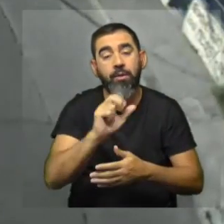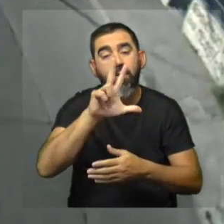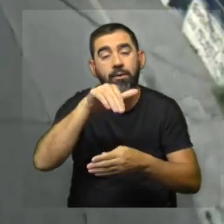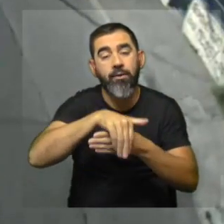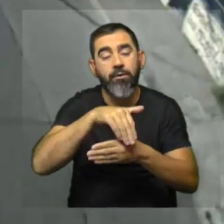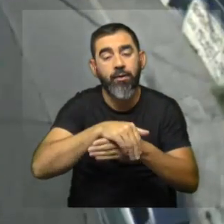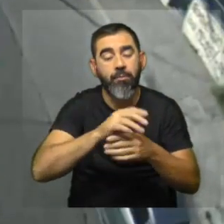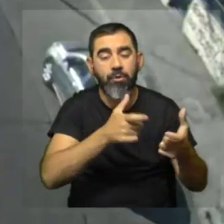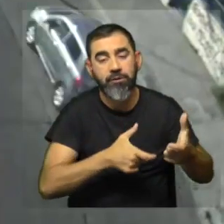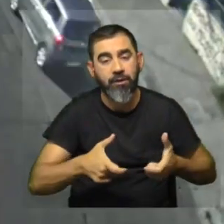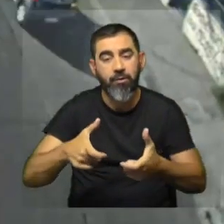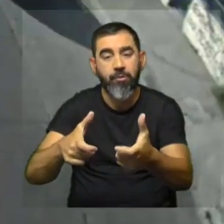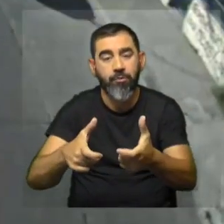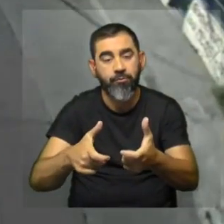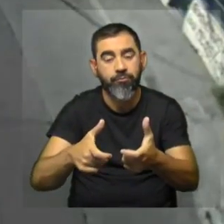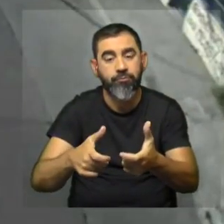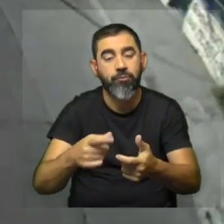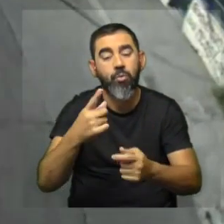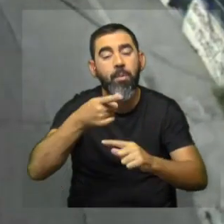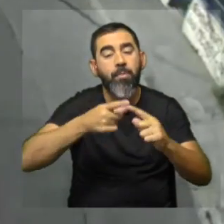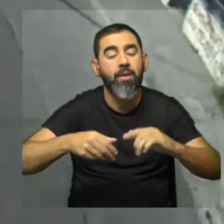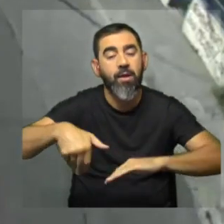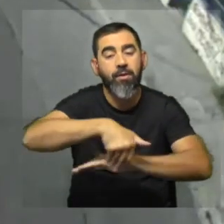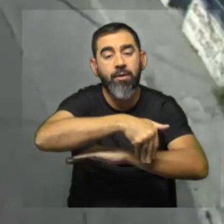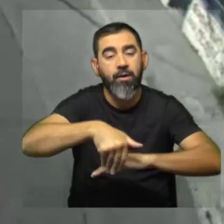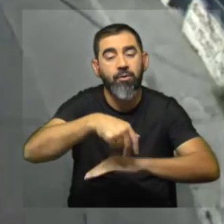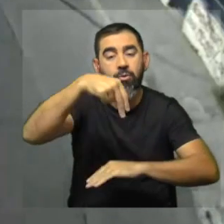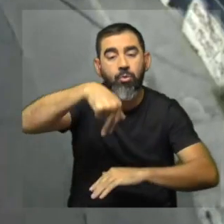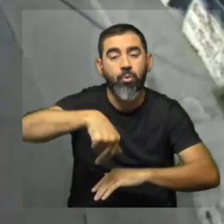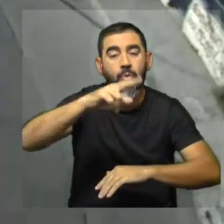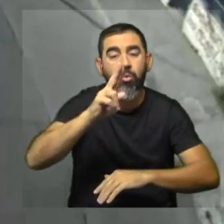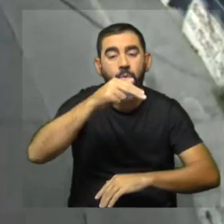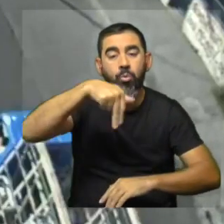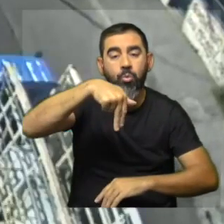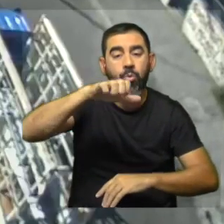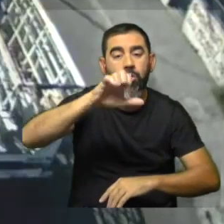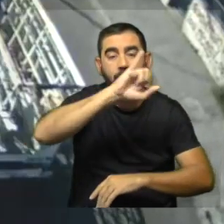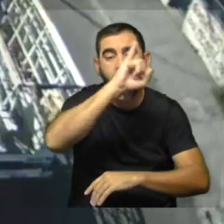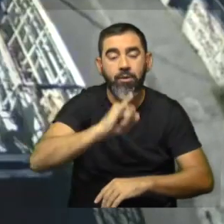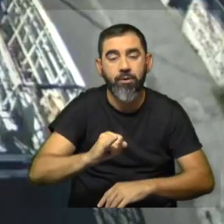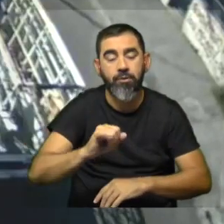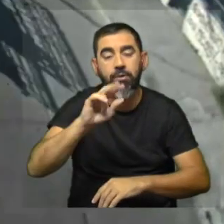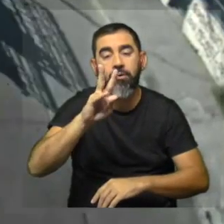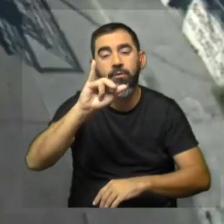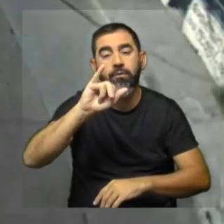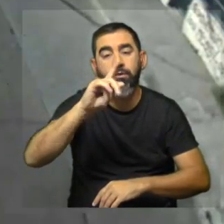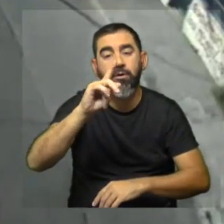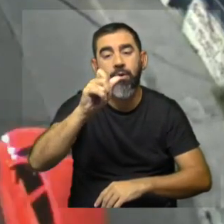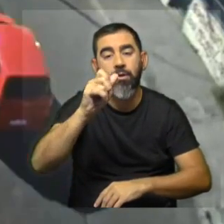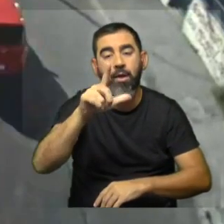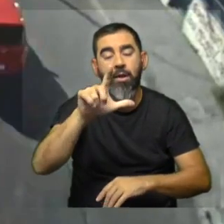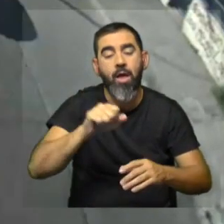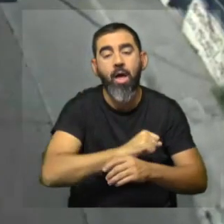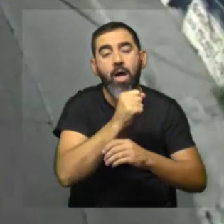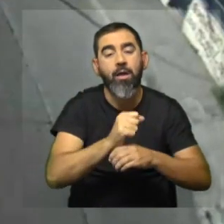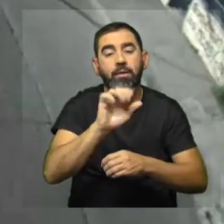tareas de saneamiento y una con media calzada. Ajá. Ignacio Núñez entre Mateo Vidal y Juan Antonio Lenoble hasta las 5